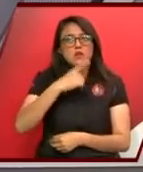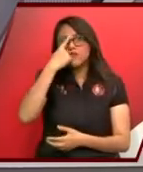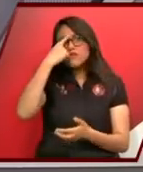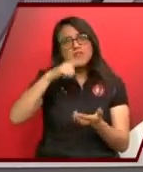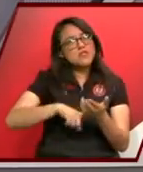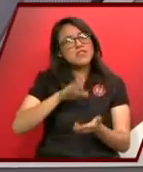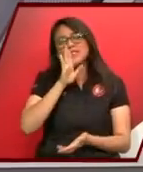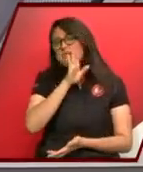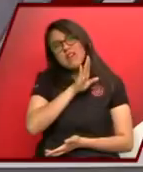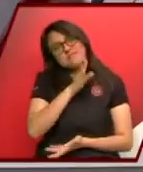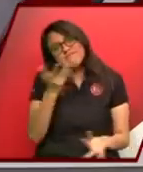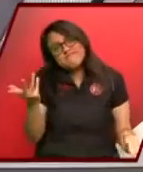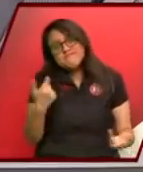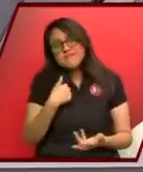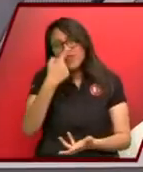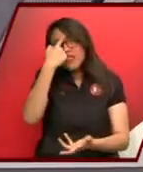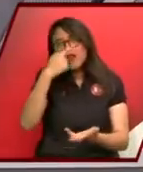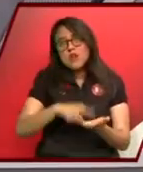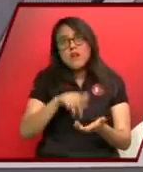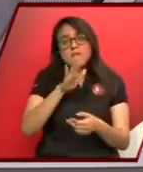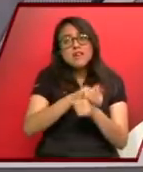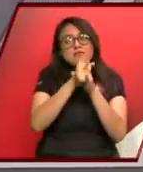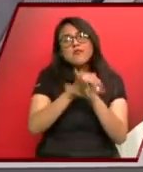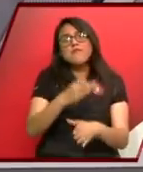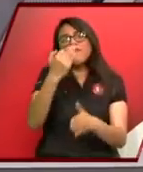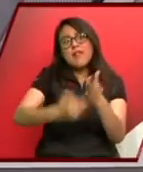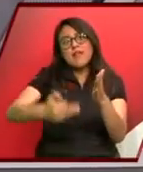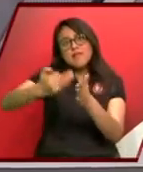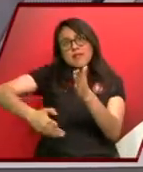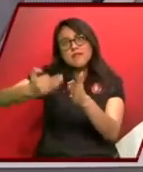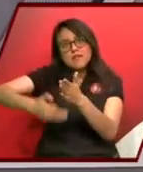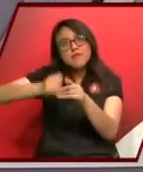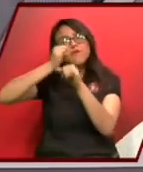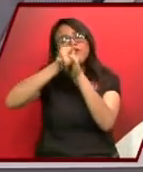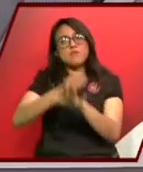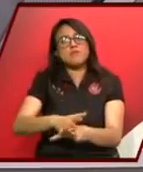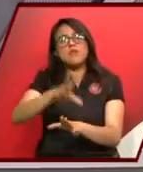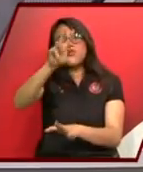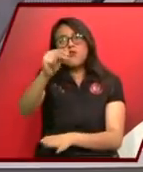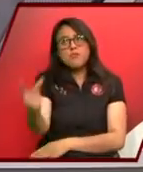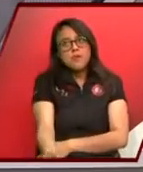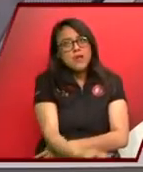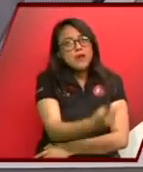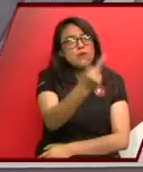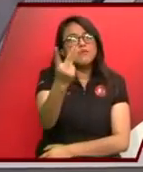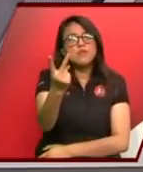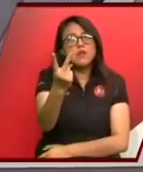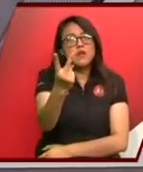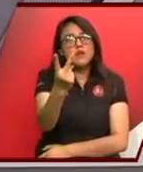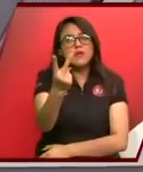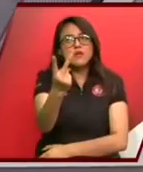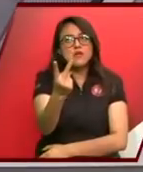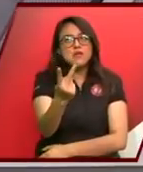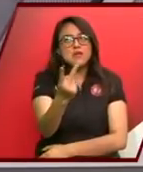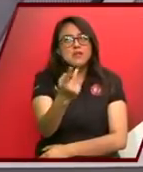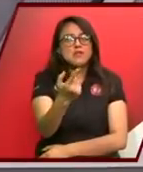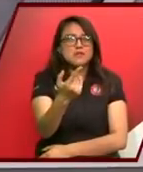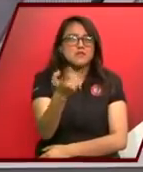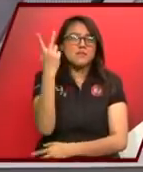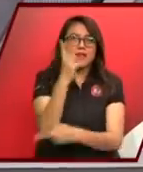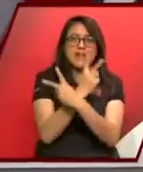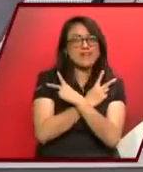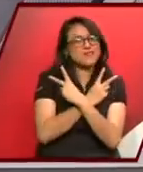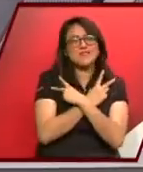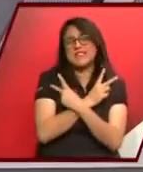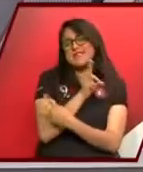creo que nos falló, ¿eh? Está fallando eso. Y nos faltó información, insisto. La información es no preguntar sobre los que van a irse de